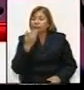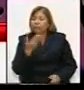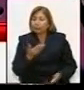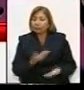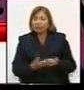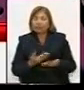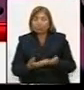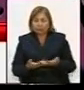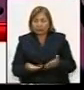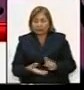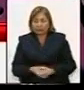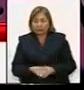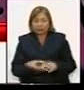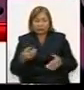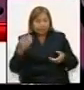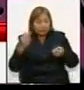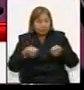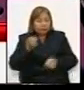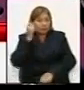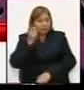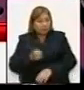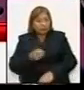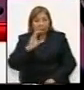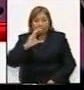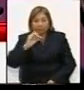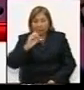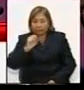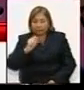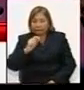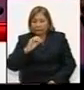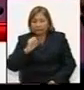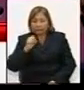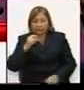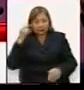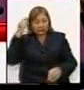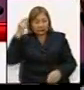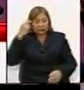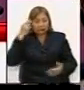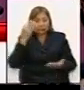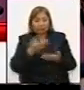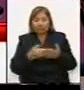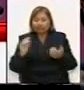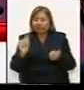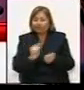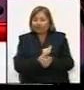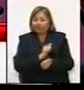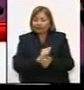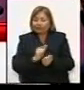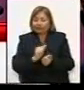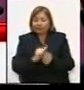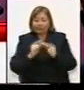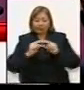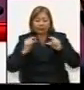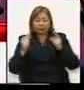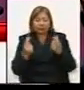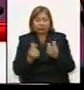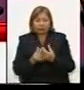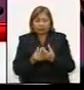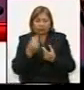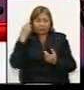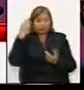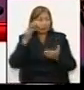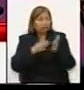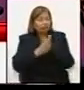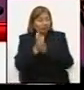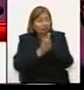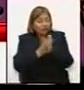eso? El Tribunal Constitucional, actuando políticamente, ha destrozado también a los partidos políticos y ha favorecido